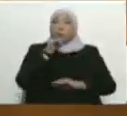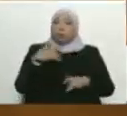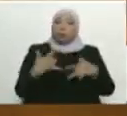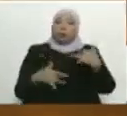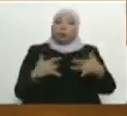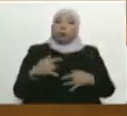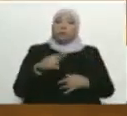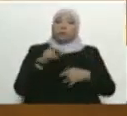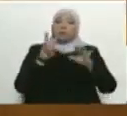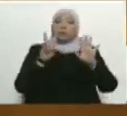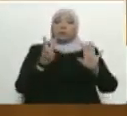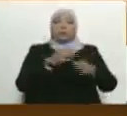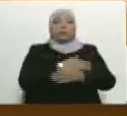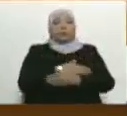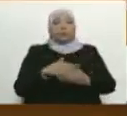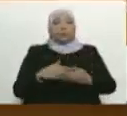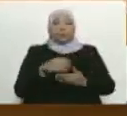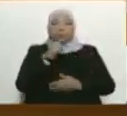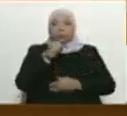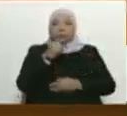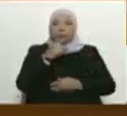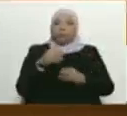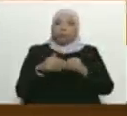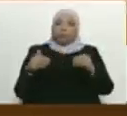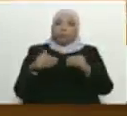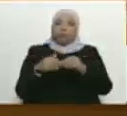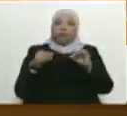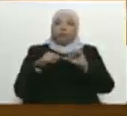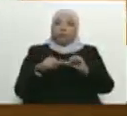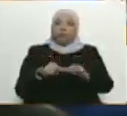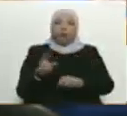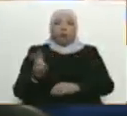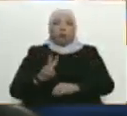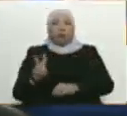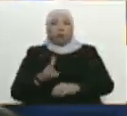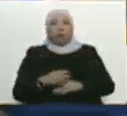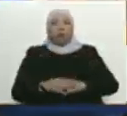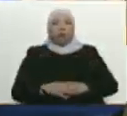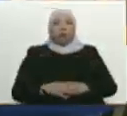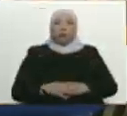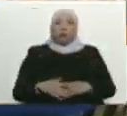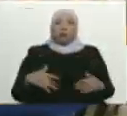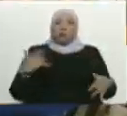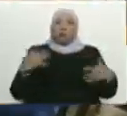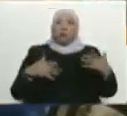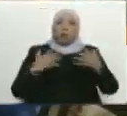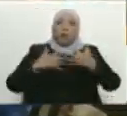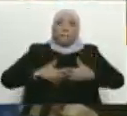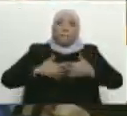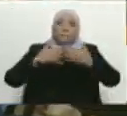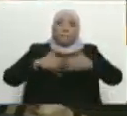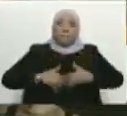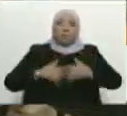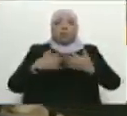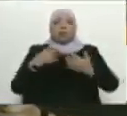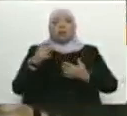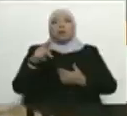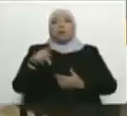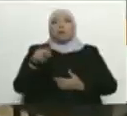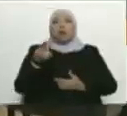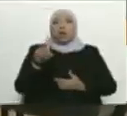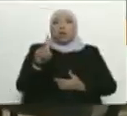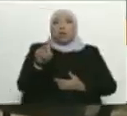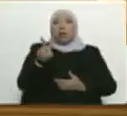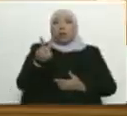por más de 7.000 millones de dólares que pertenecen a la República, en este caso a la empresa PDB Holding, matriz de